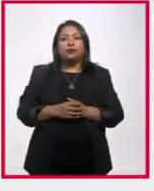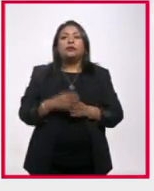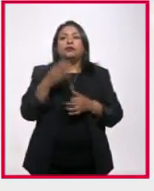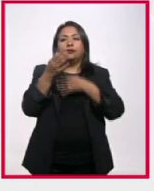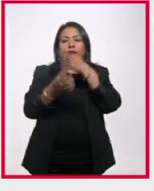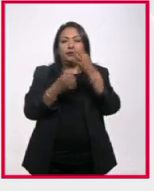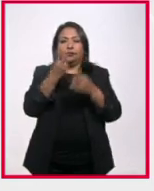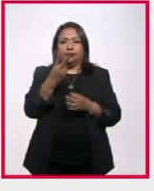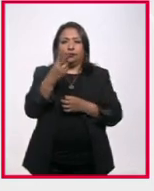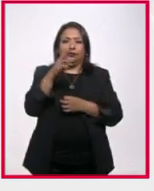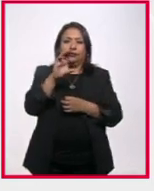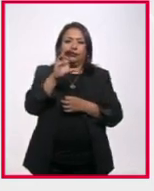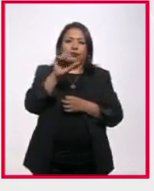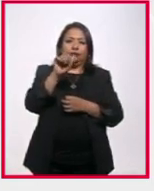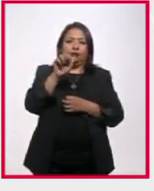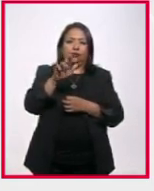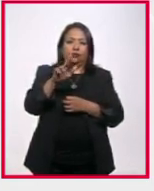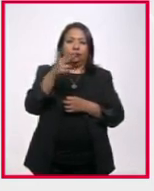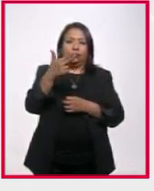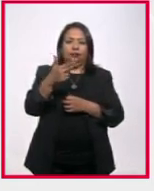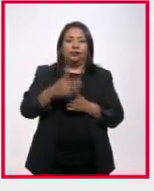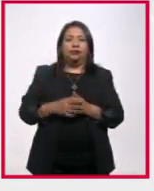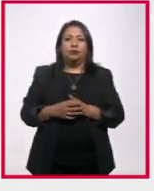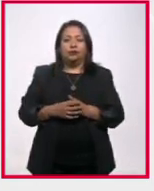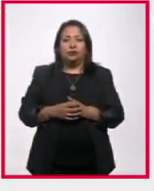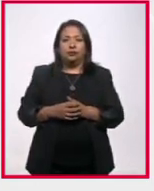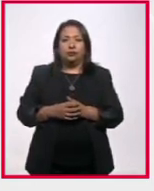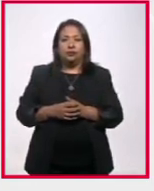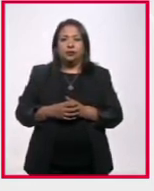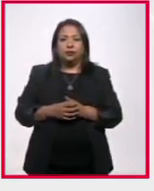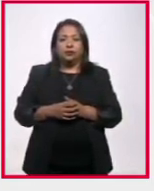Para Noticias 22, César H. Meléndez.